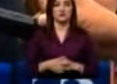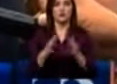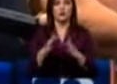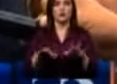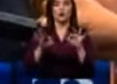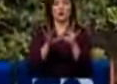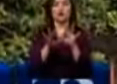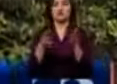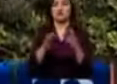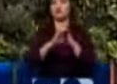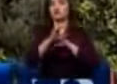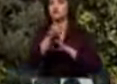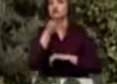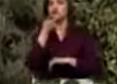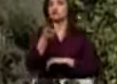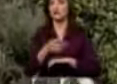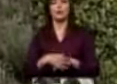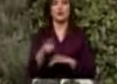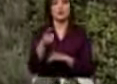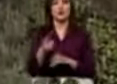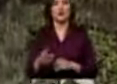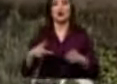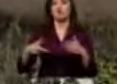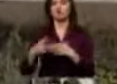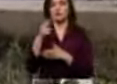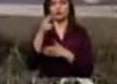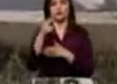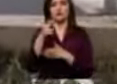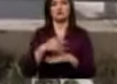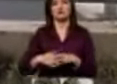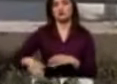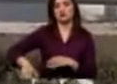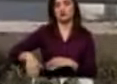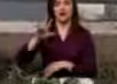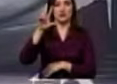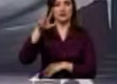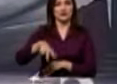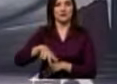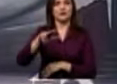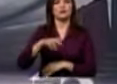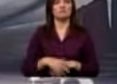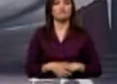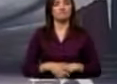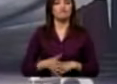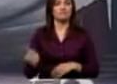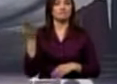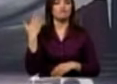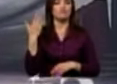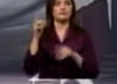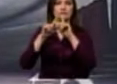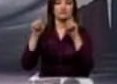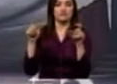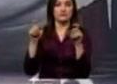el transporte público. Esta obra, que finalmente fue entregada a la ciudad, registra un retraso de 3 meses, pues fue ofrecida